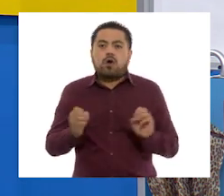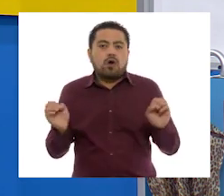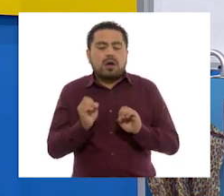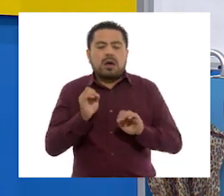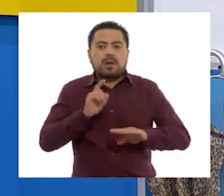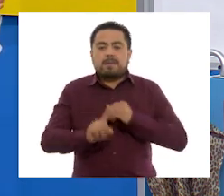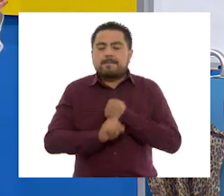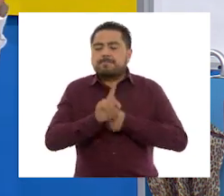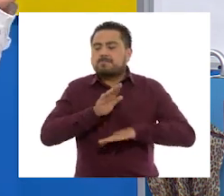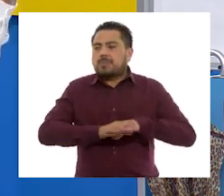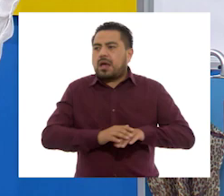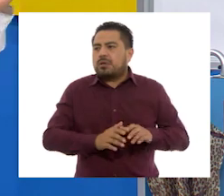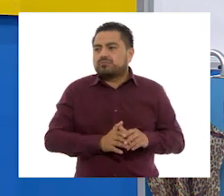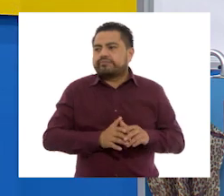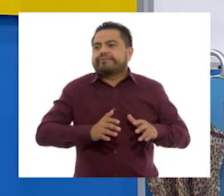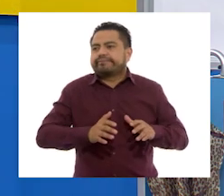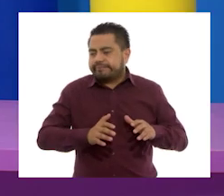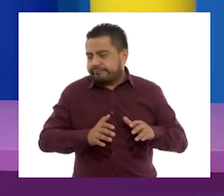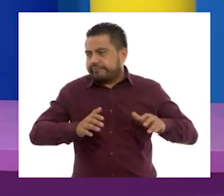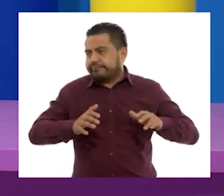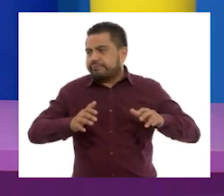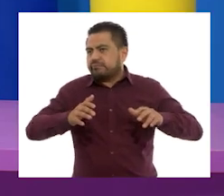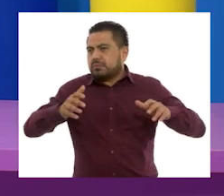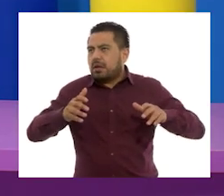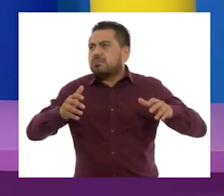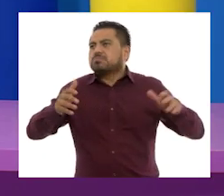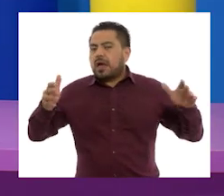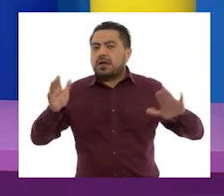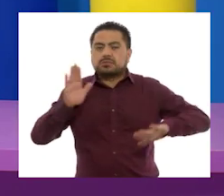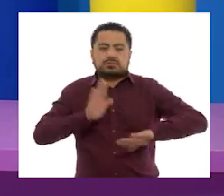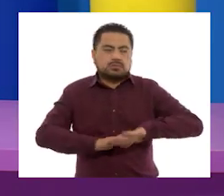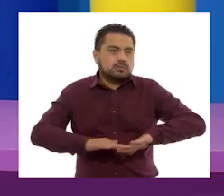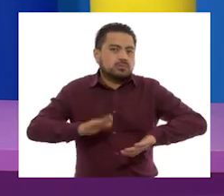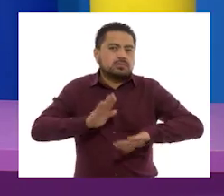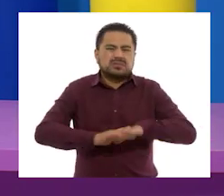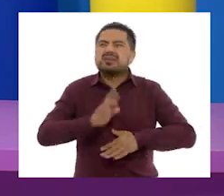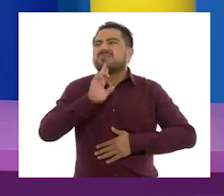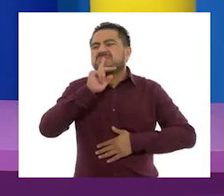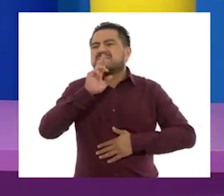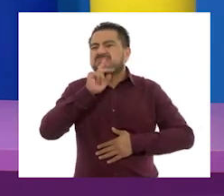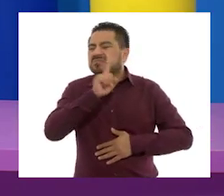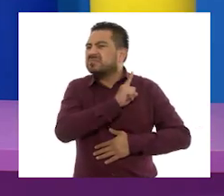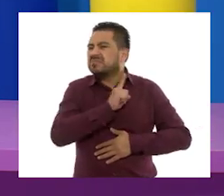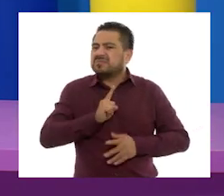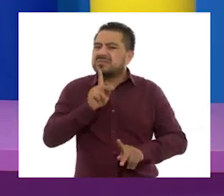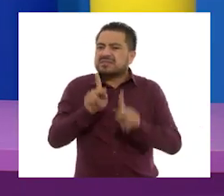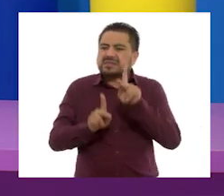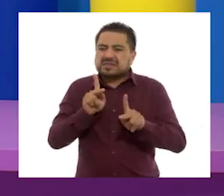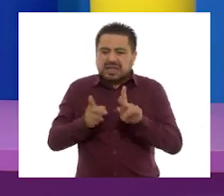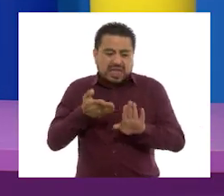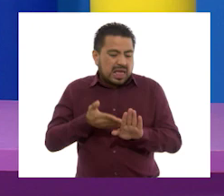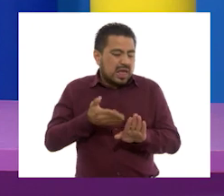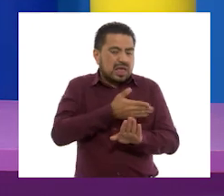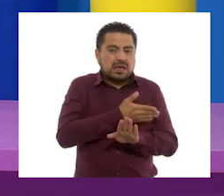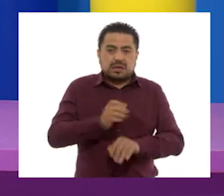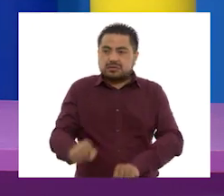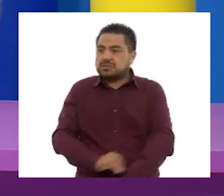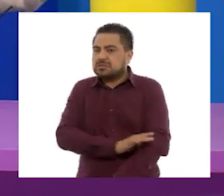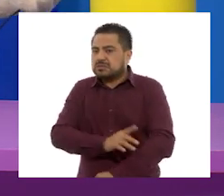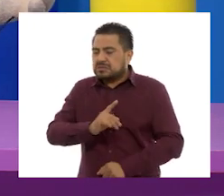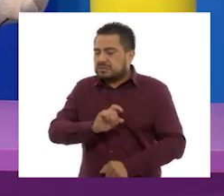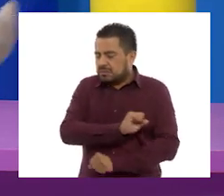hubiera crecido más y más y más. Sí, es mucho mejor entonces hablar a tiempo, antes de que las